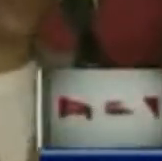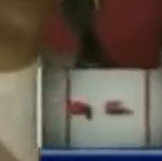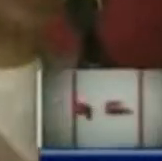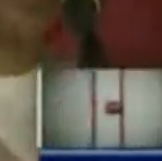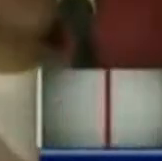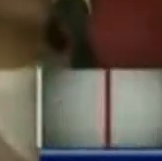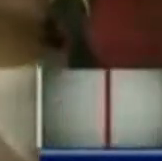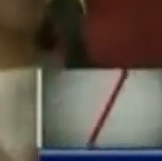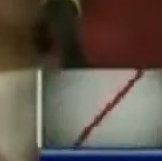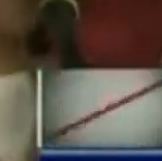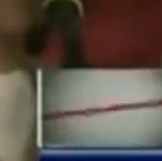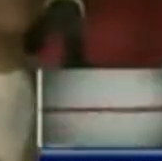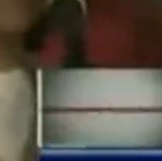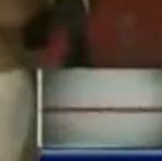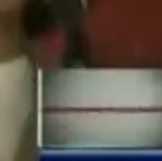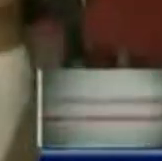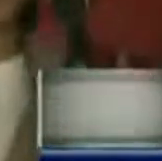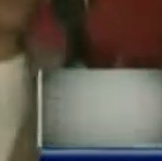caminito